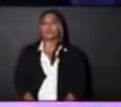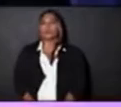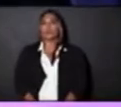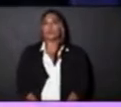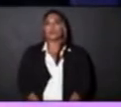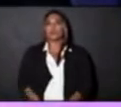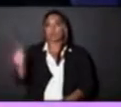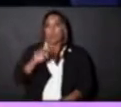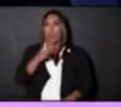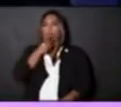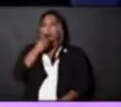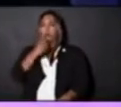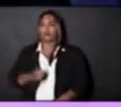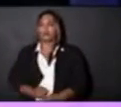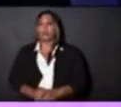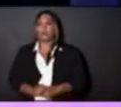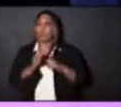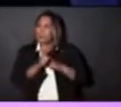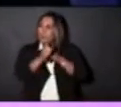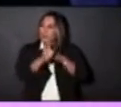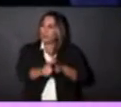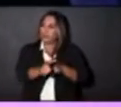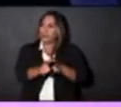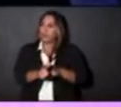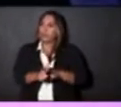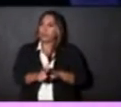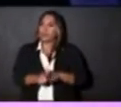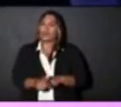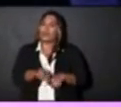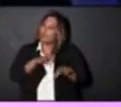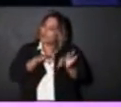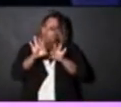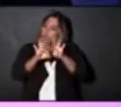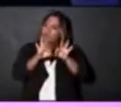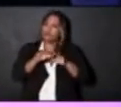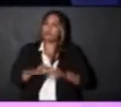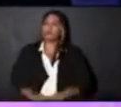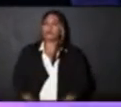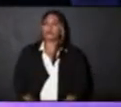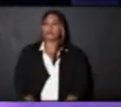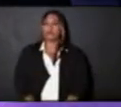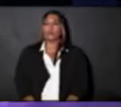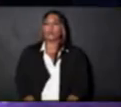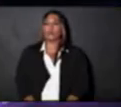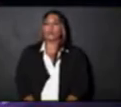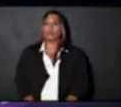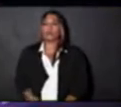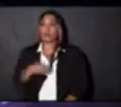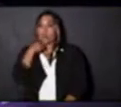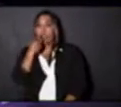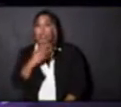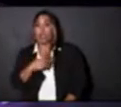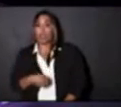Hoy les digo que seguimos firmes en esta encomienda porque queremos honrar la